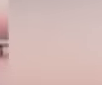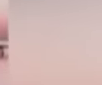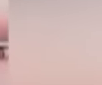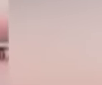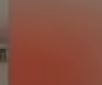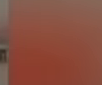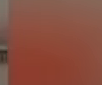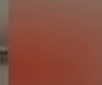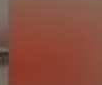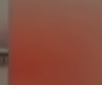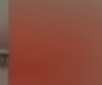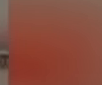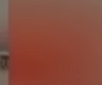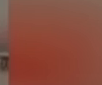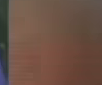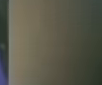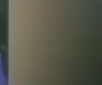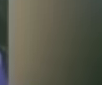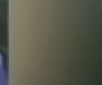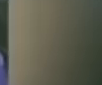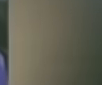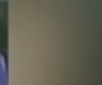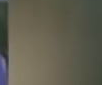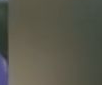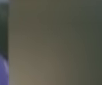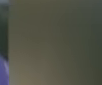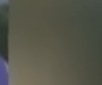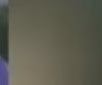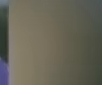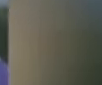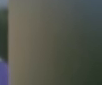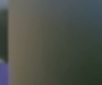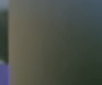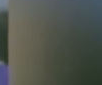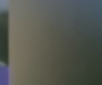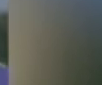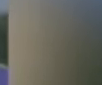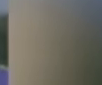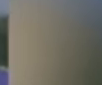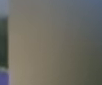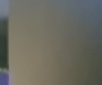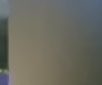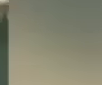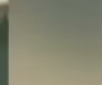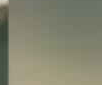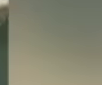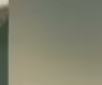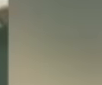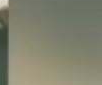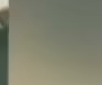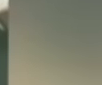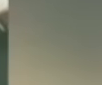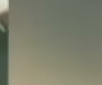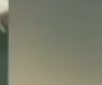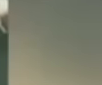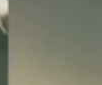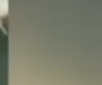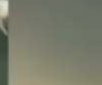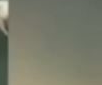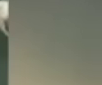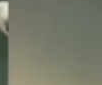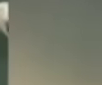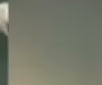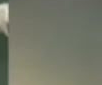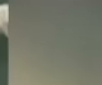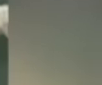a morir solos, el miedo al destierro. Y este miedo al destierro nos hace muchas veces quedarnos callados cuando nuestro opinión parece muy